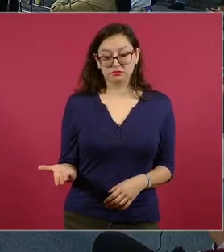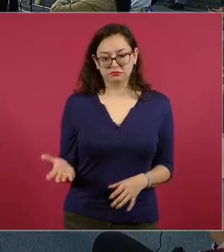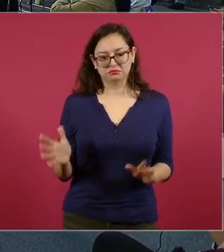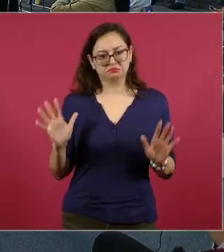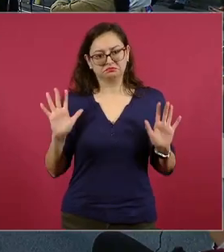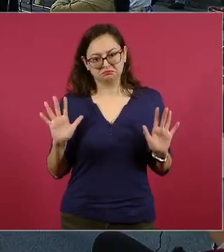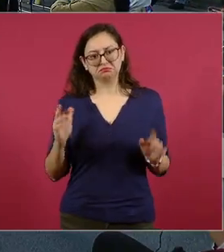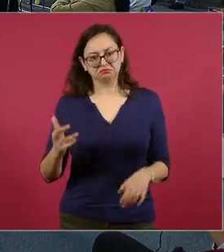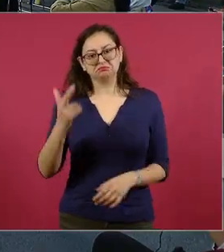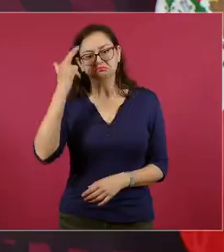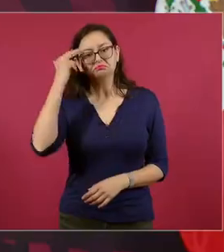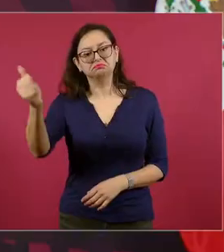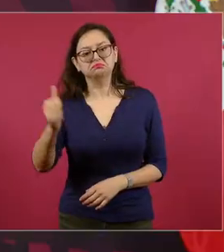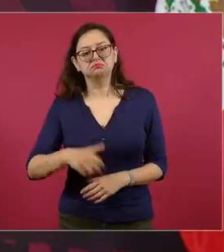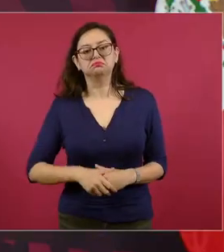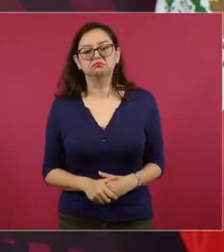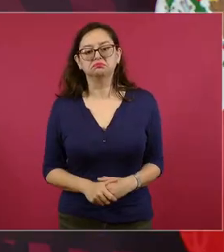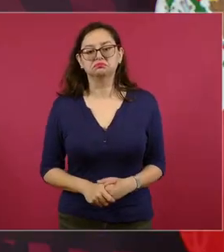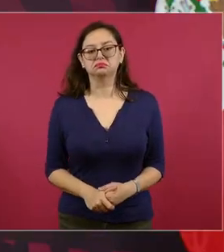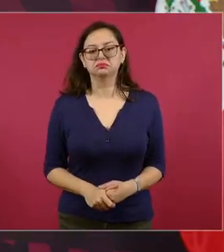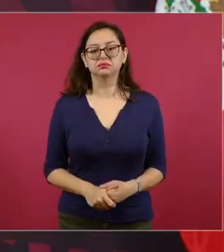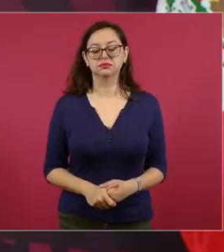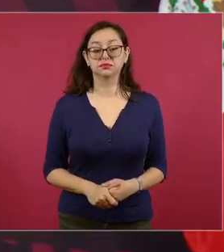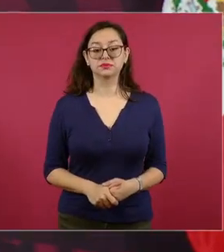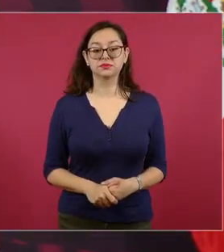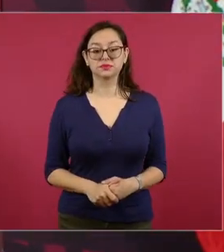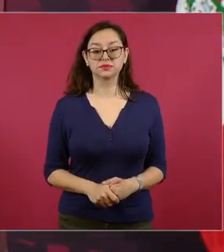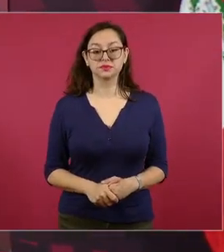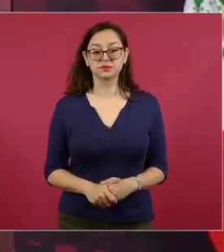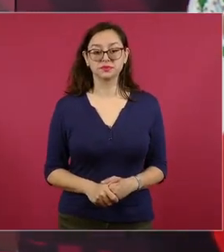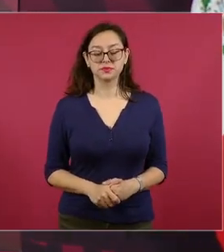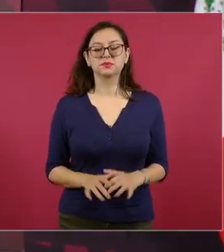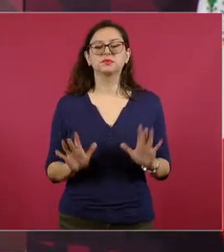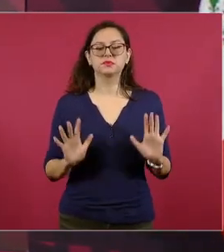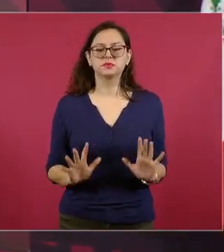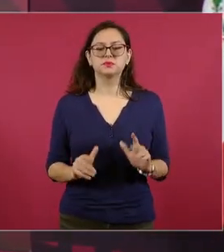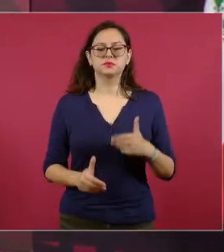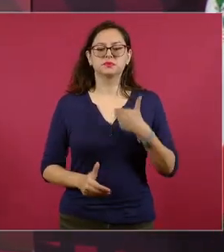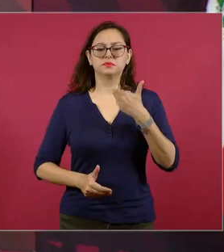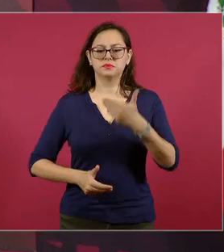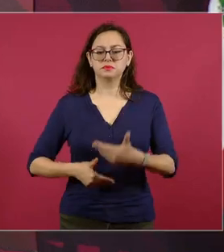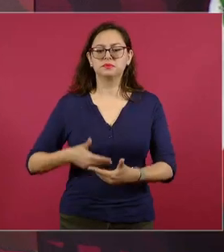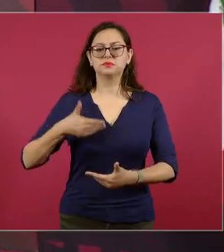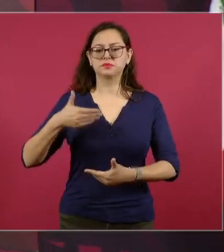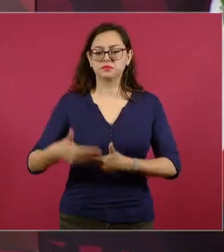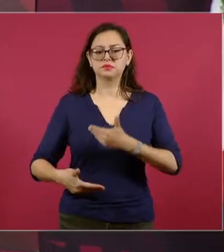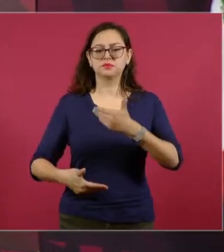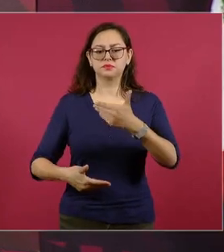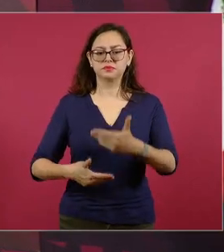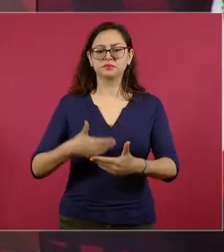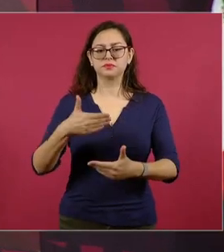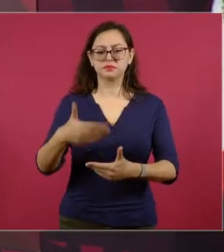toda la razón. Y ojalá y ellos